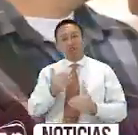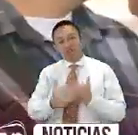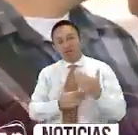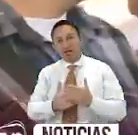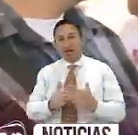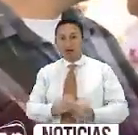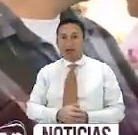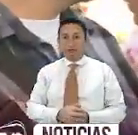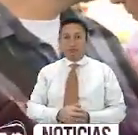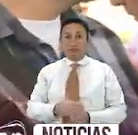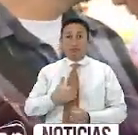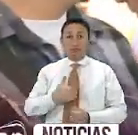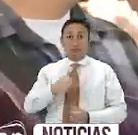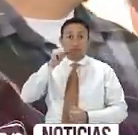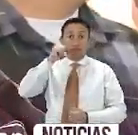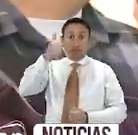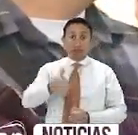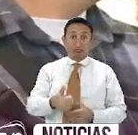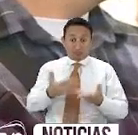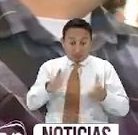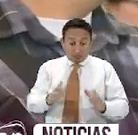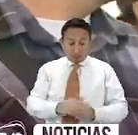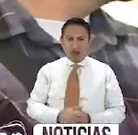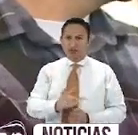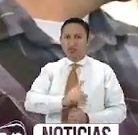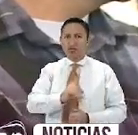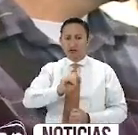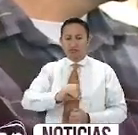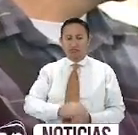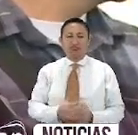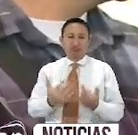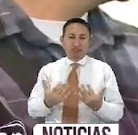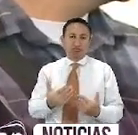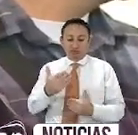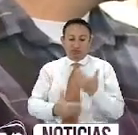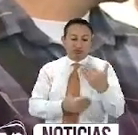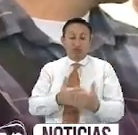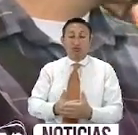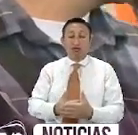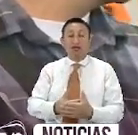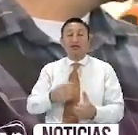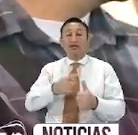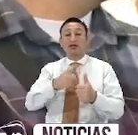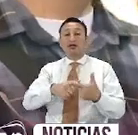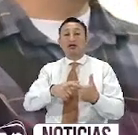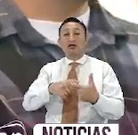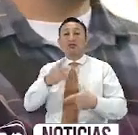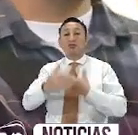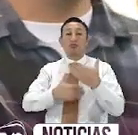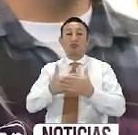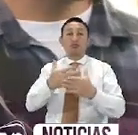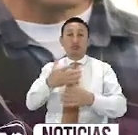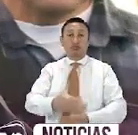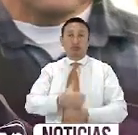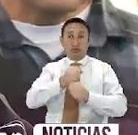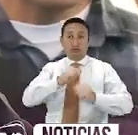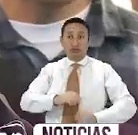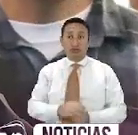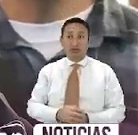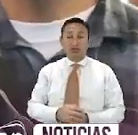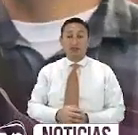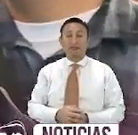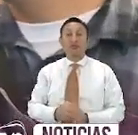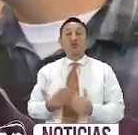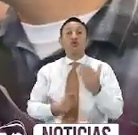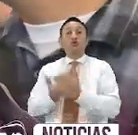No se acaba mi administración mañana, no se acaba en 2 días. Y estamos haciendo otros procesos de recuperación. Ya viene la integración de rutas, las